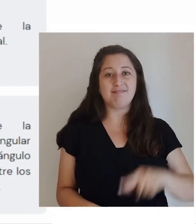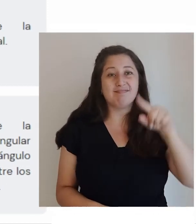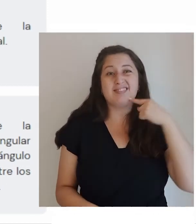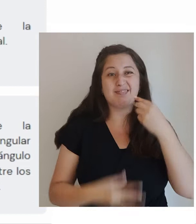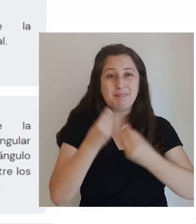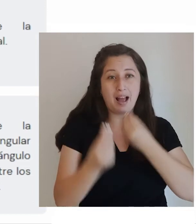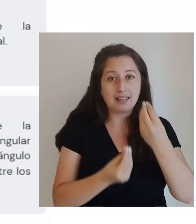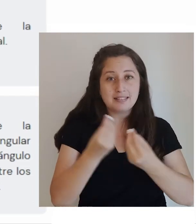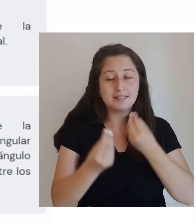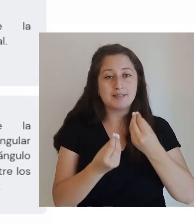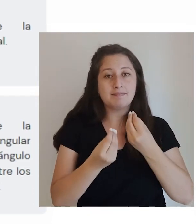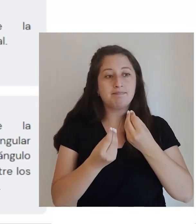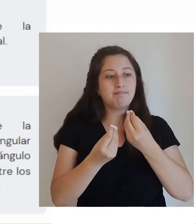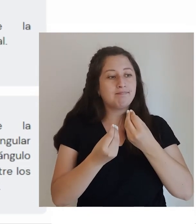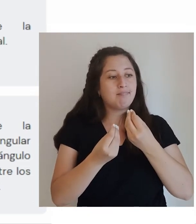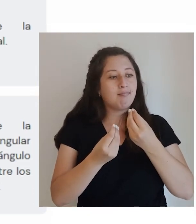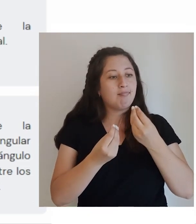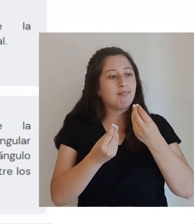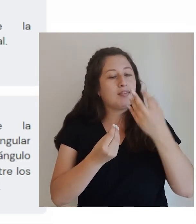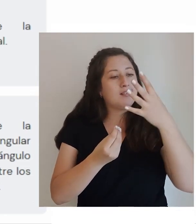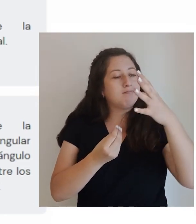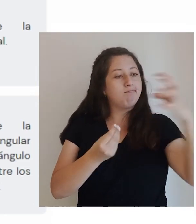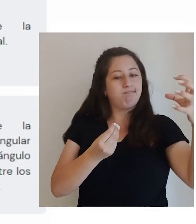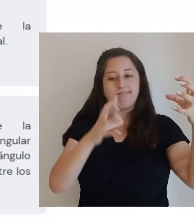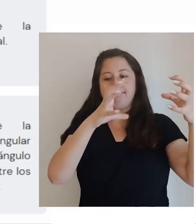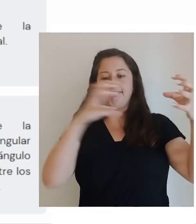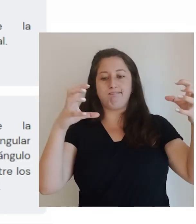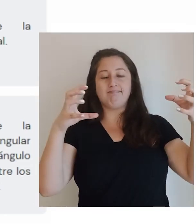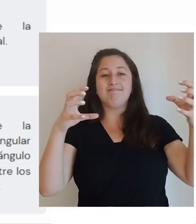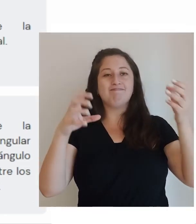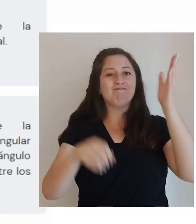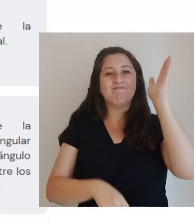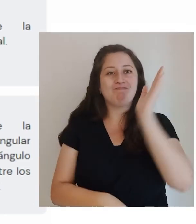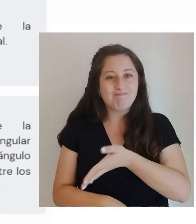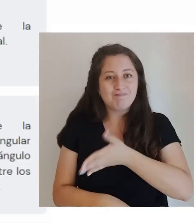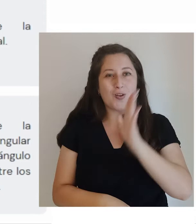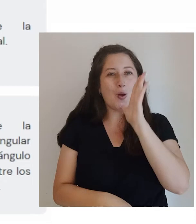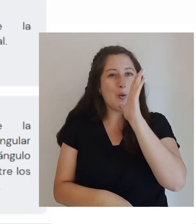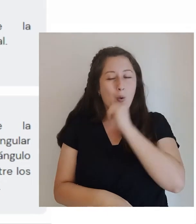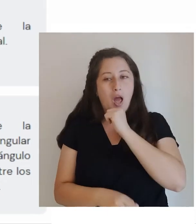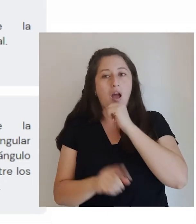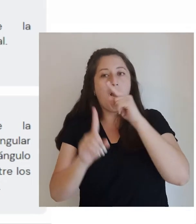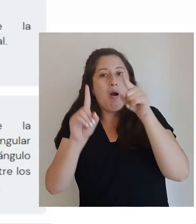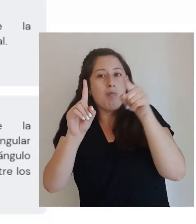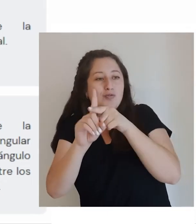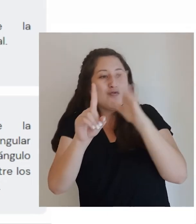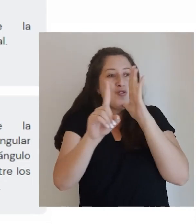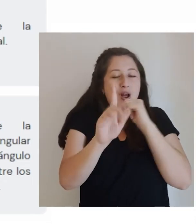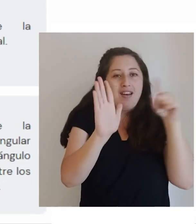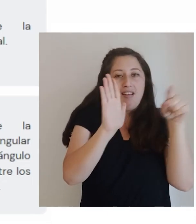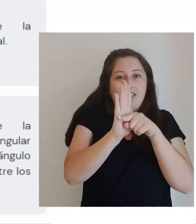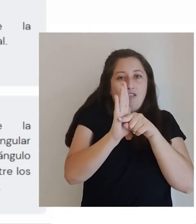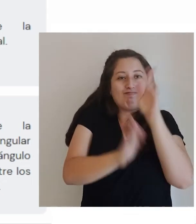El resultado es que la atracción se anula. No se forma ningún polo de